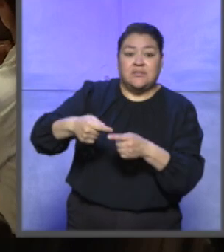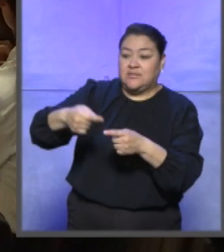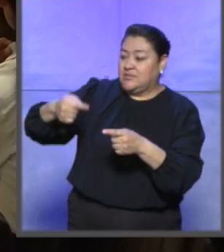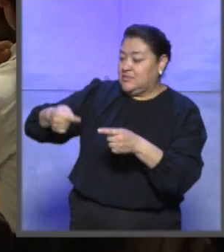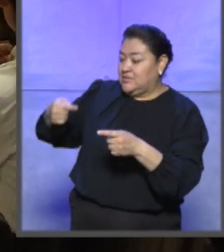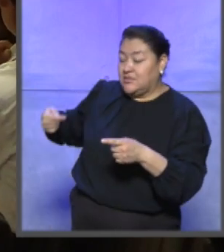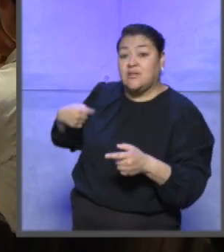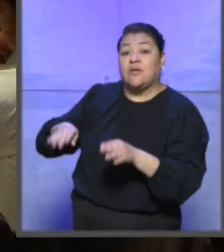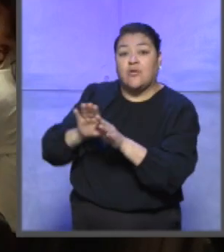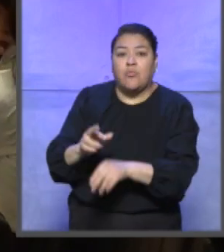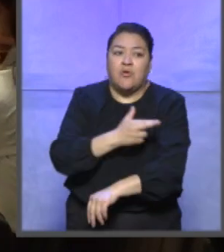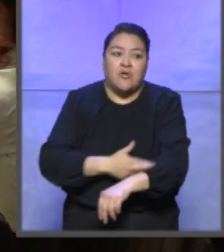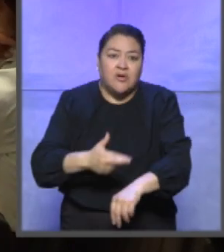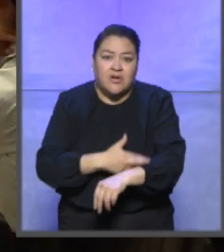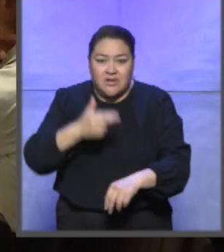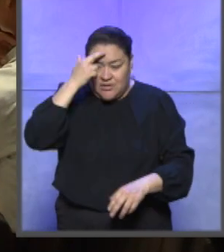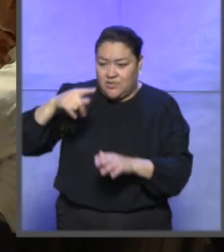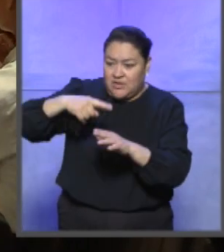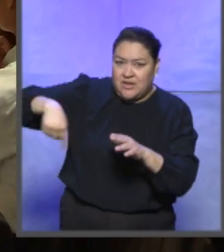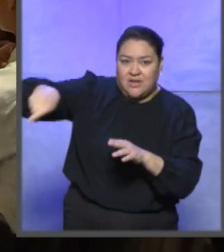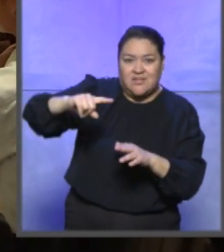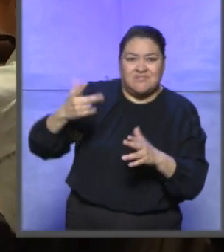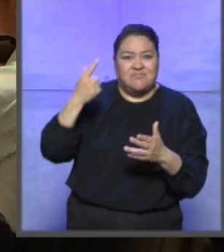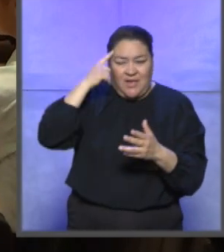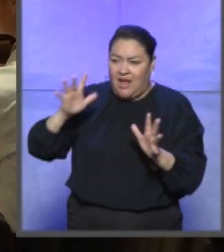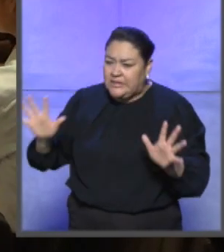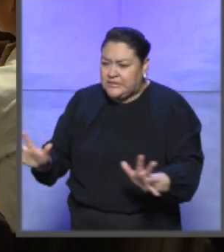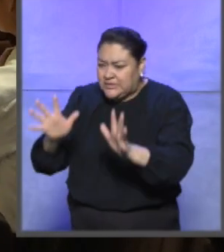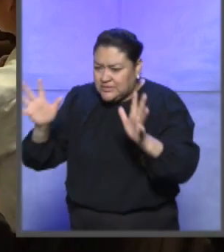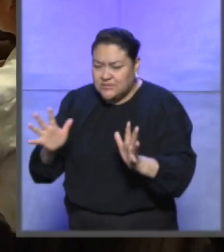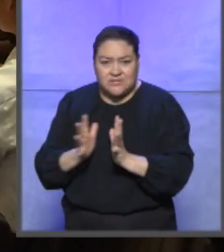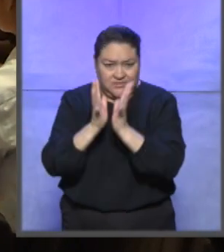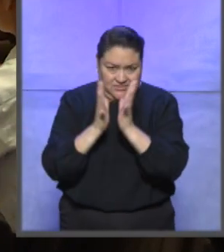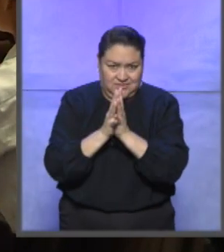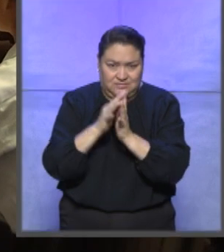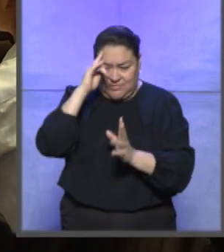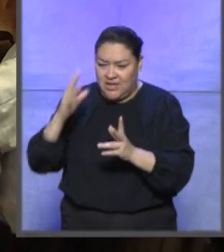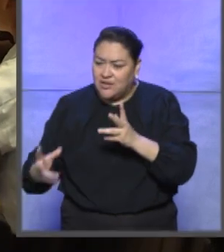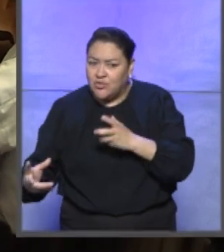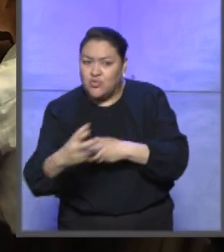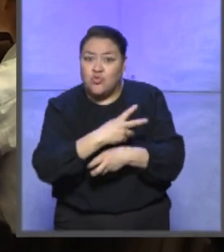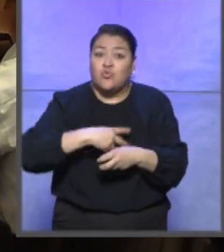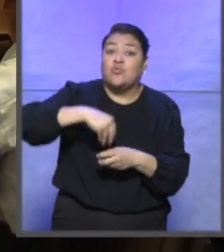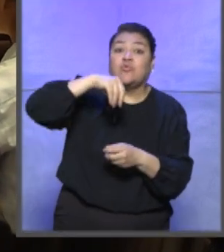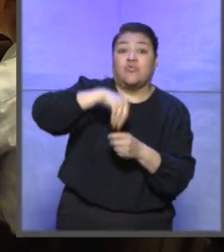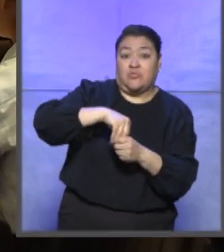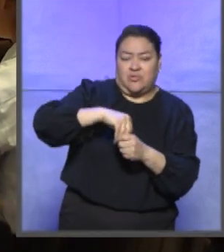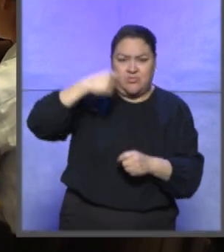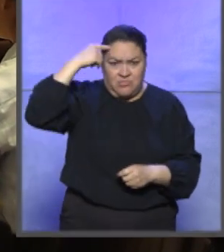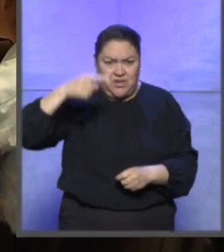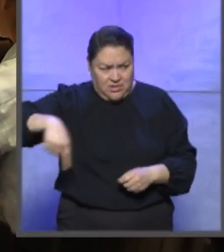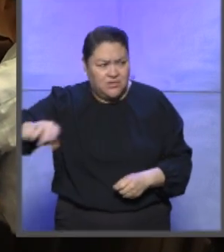hecho efectivo con la implementación de mecanismos que contribuyen a consolidar una democracia incluyente en donde se les